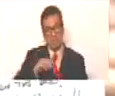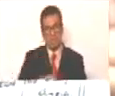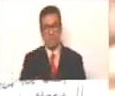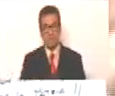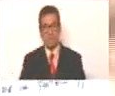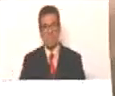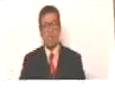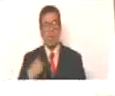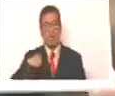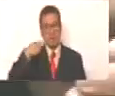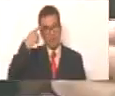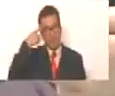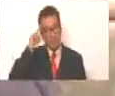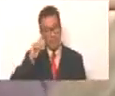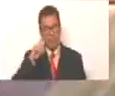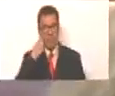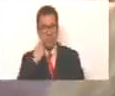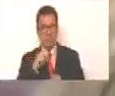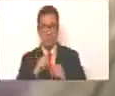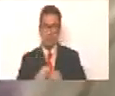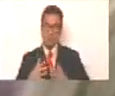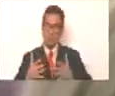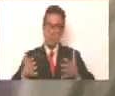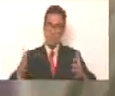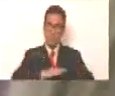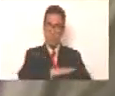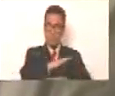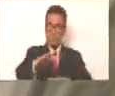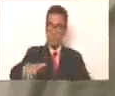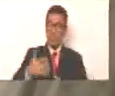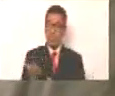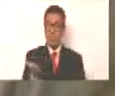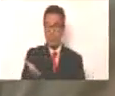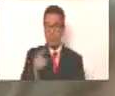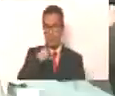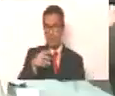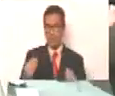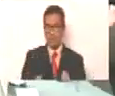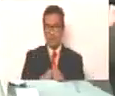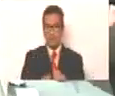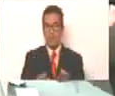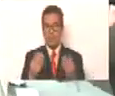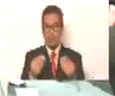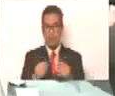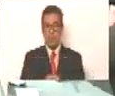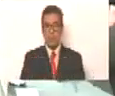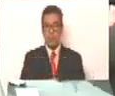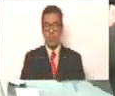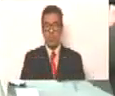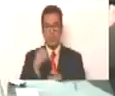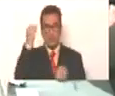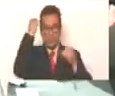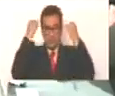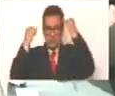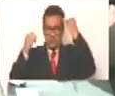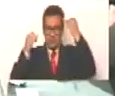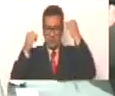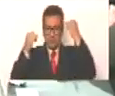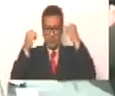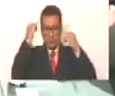un auditorio tan importante como este, tanto de tanta intelectualidad, a veces